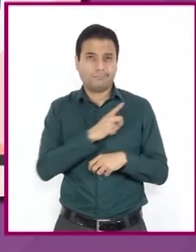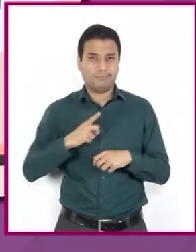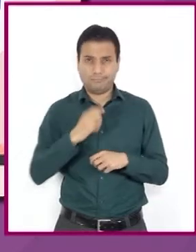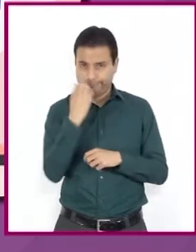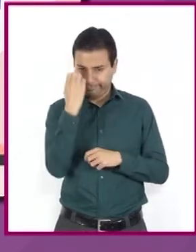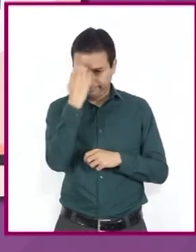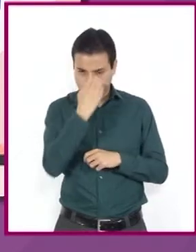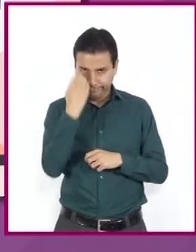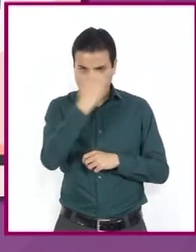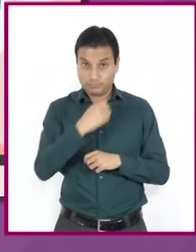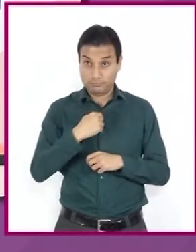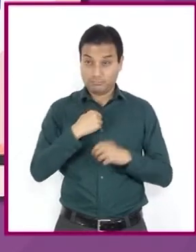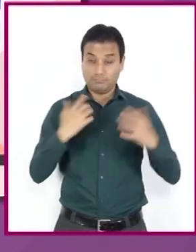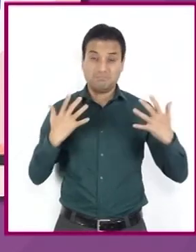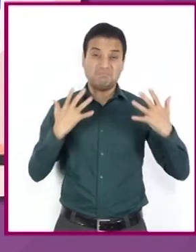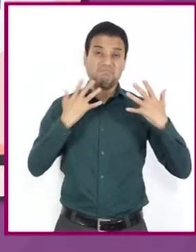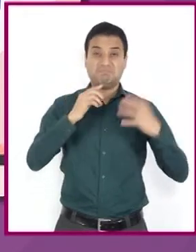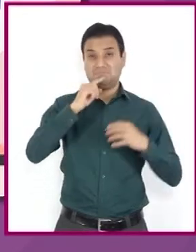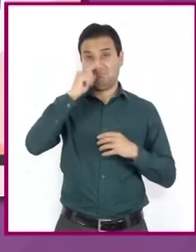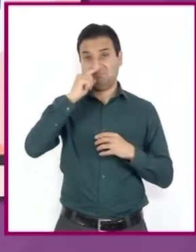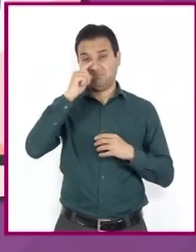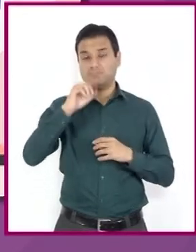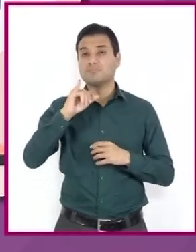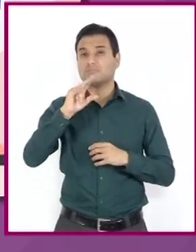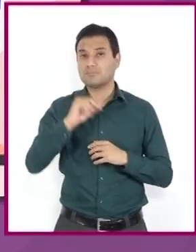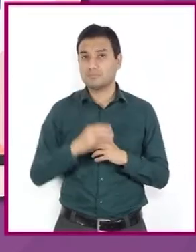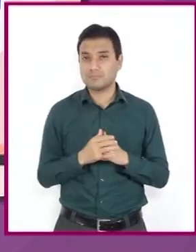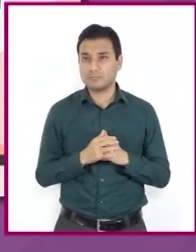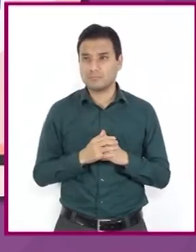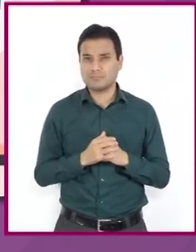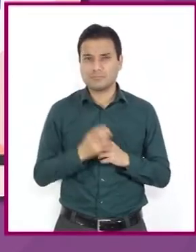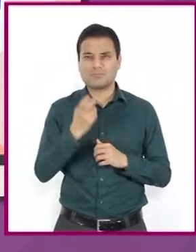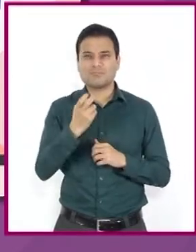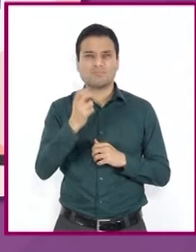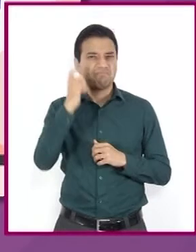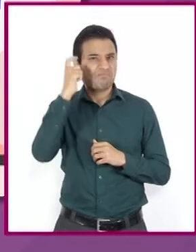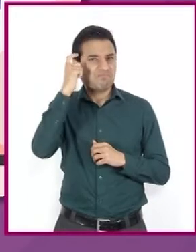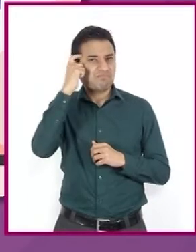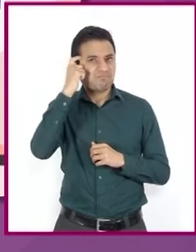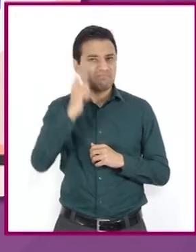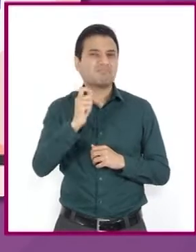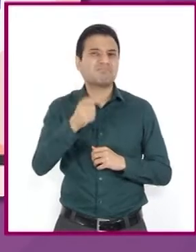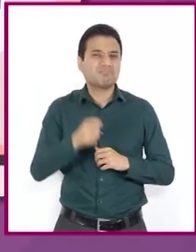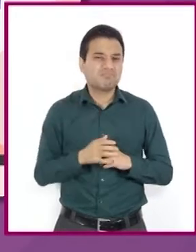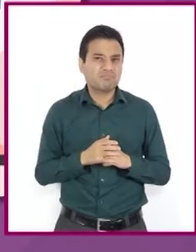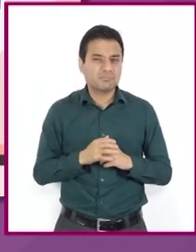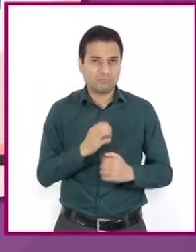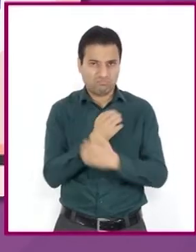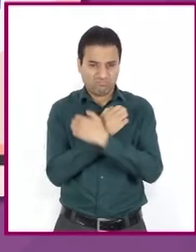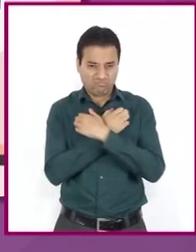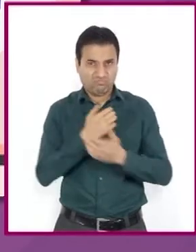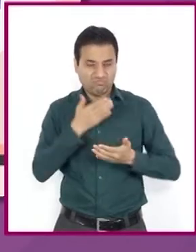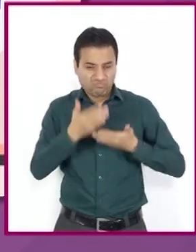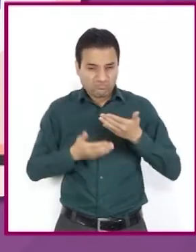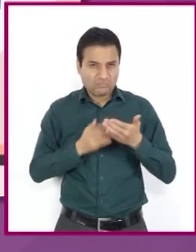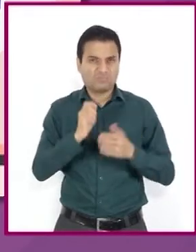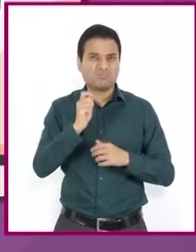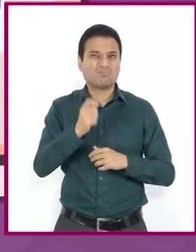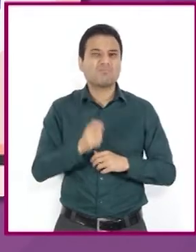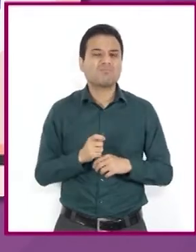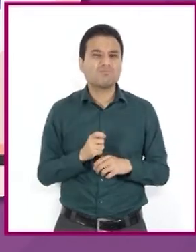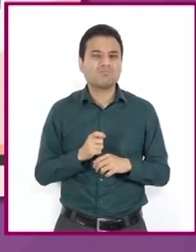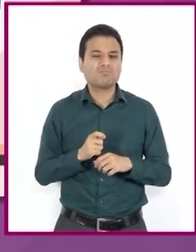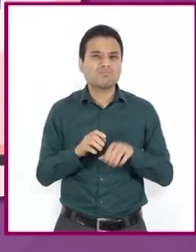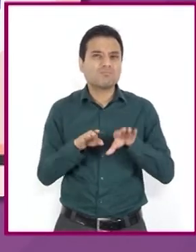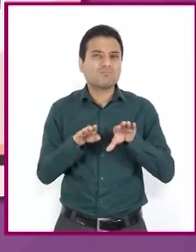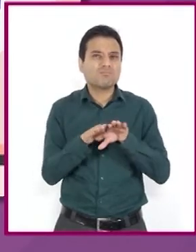el narcisismo. ¿Cuáles son las implicaciones psicológicas y éticas de un compromiso u obsesión constante